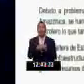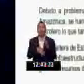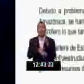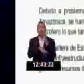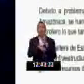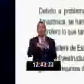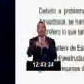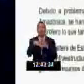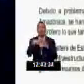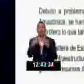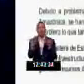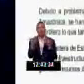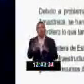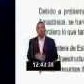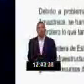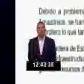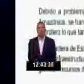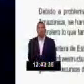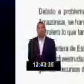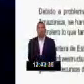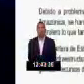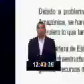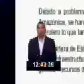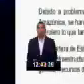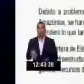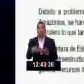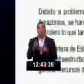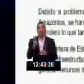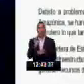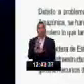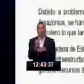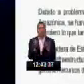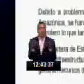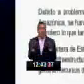operación de las infraestructuras hidrocarburíferas a escala nacional.